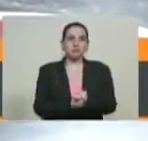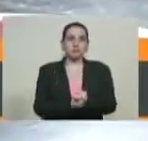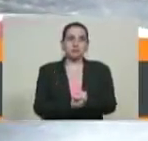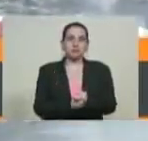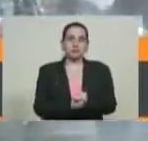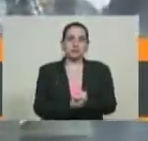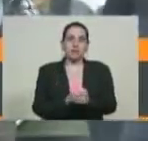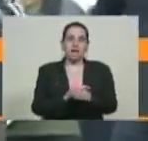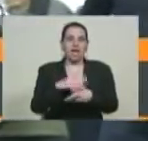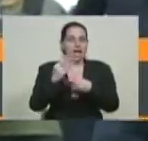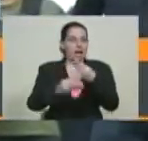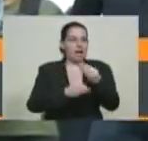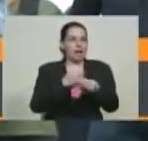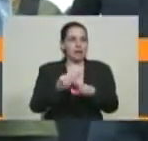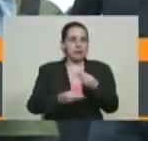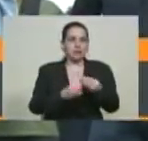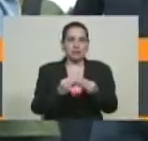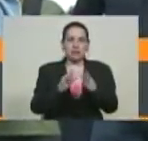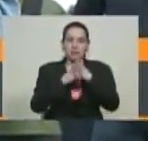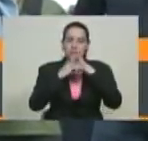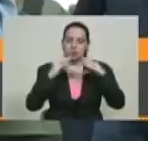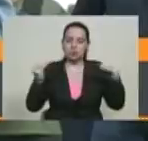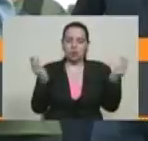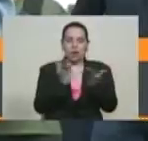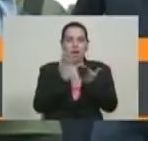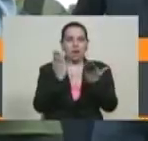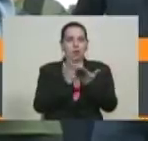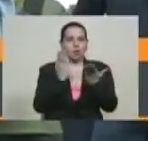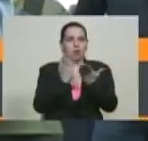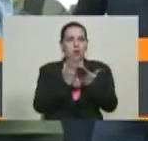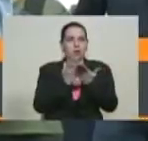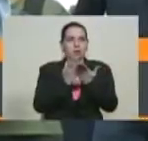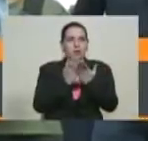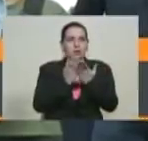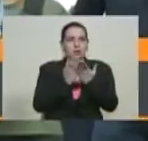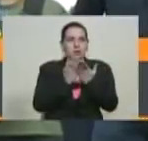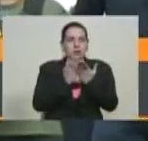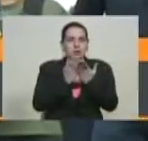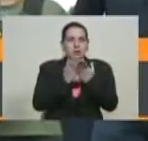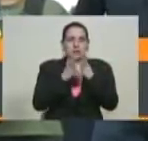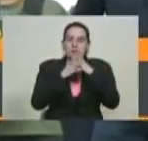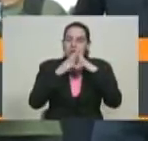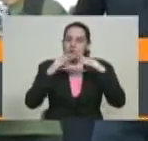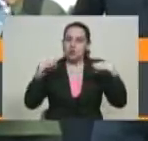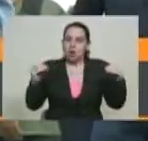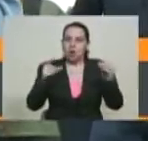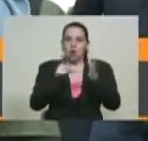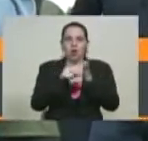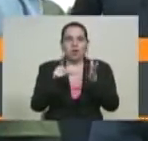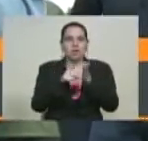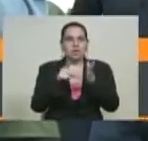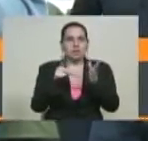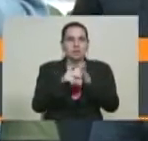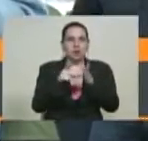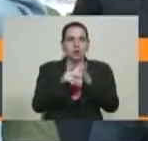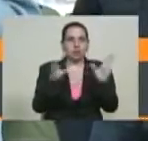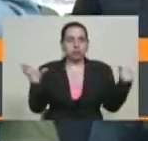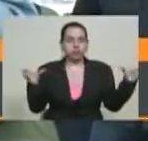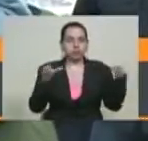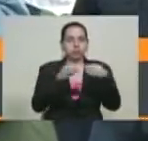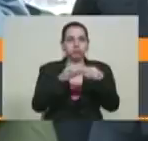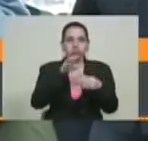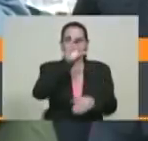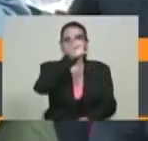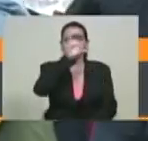conformar en todas las escuelas y en todos los liceos, la sociedad